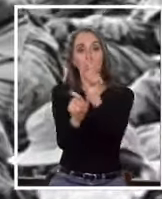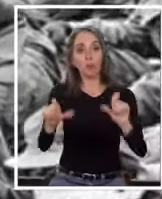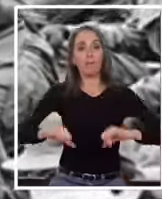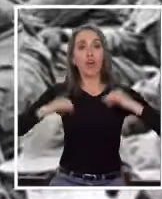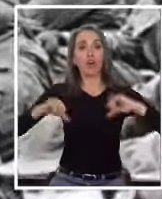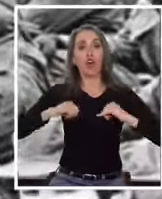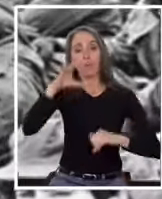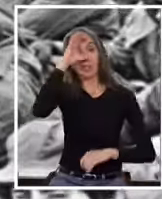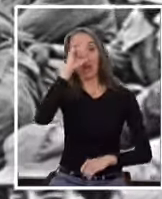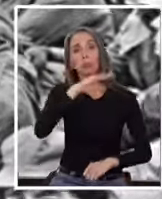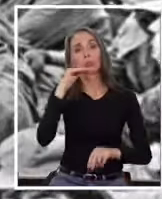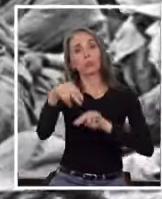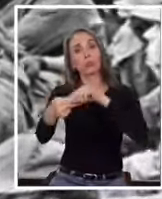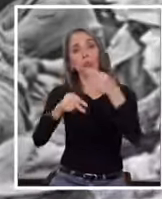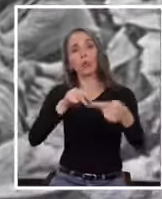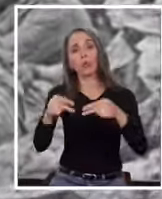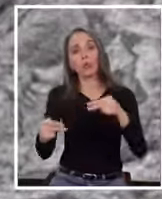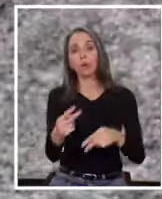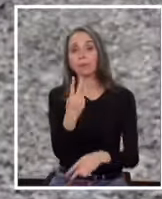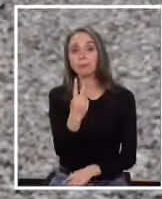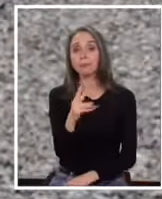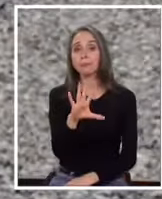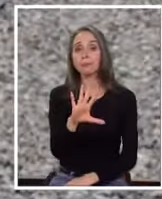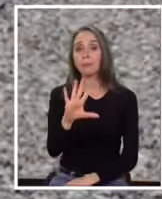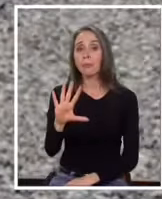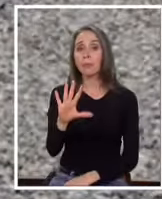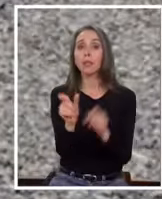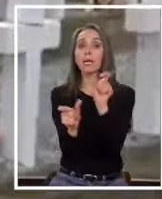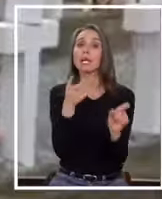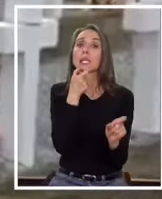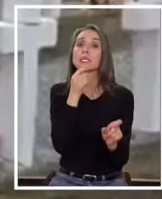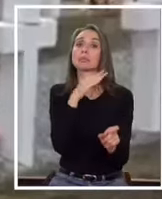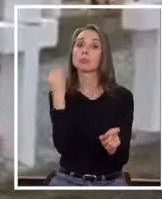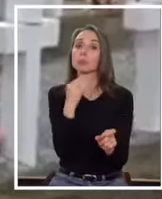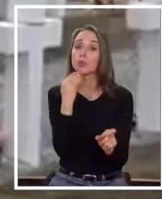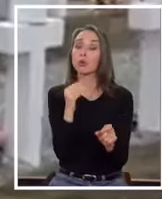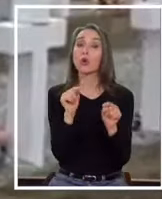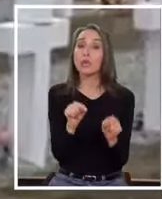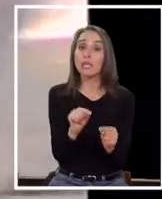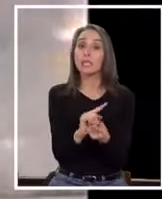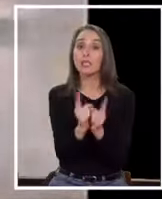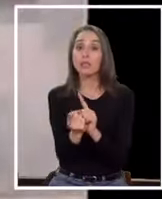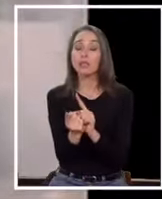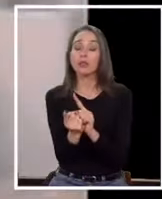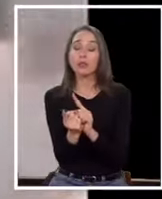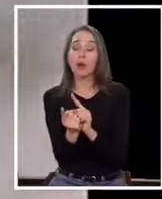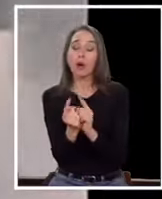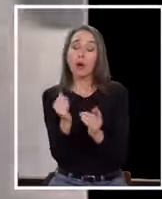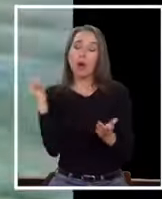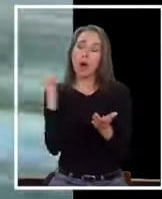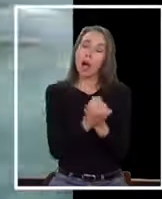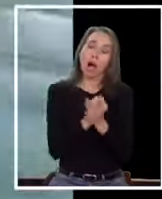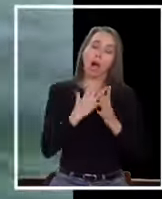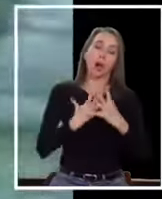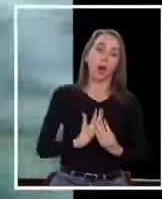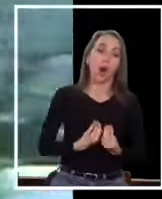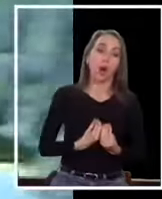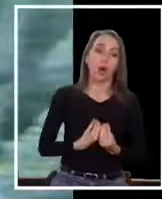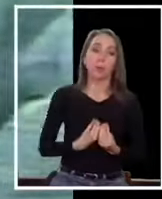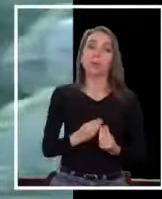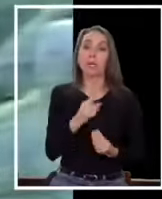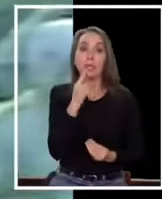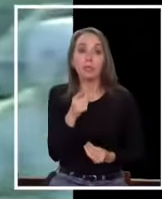esos jóvenes argentinos murieron y 255 ingleses, lo que provocó un golpe devastador. Con un